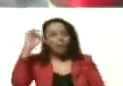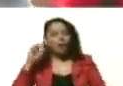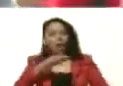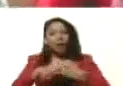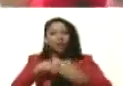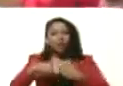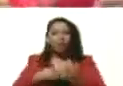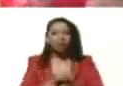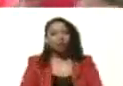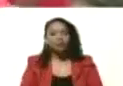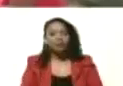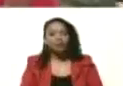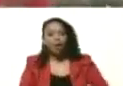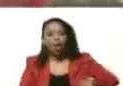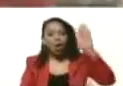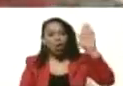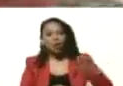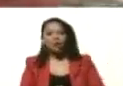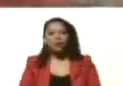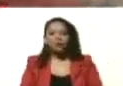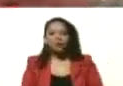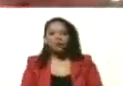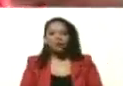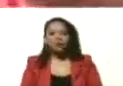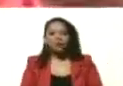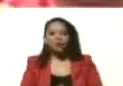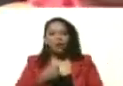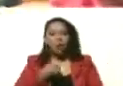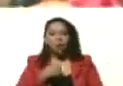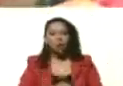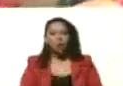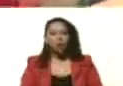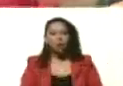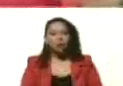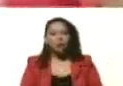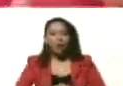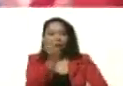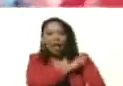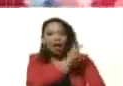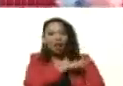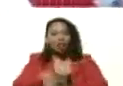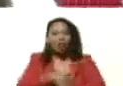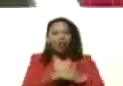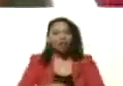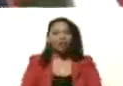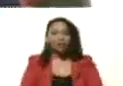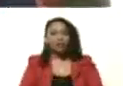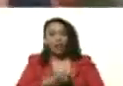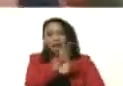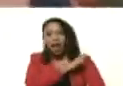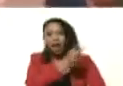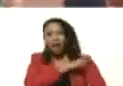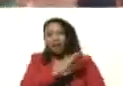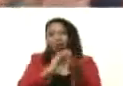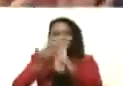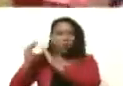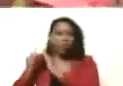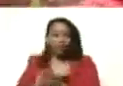revolución, lo juro. Yo, jefe de calle, jefe de